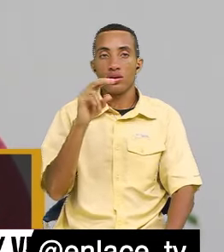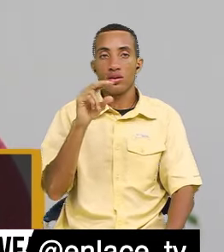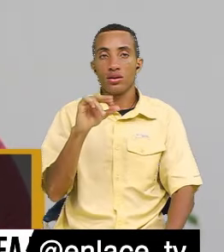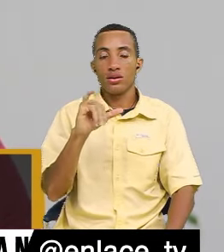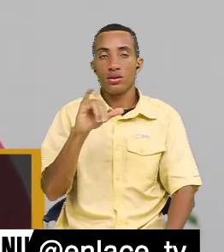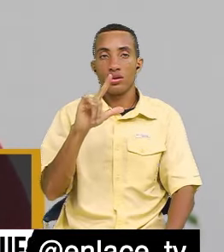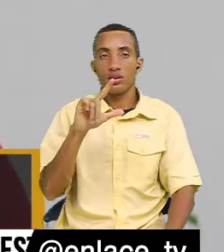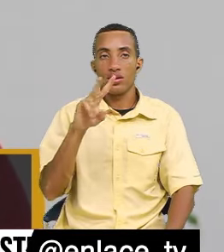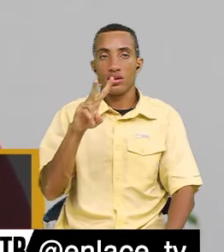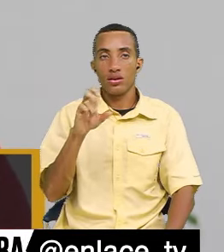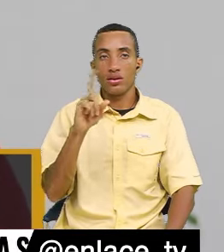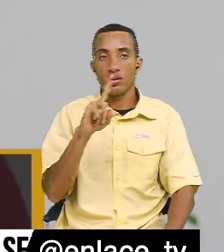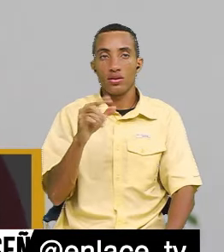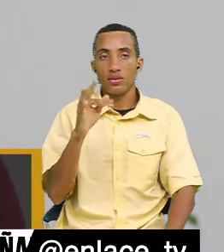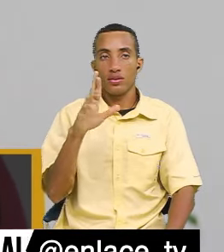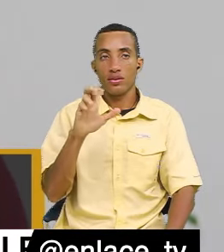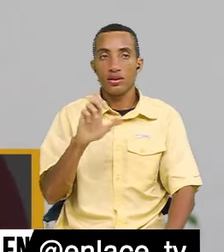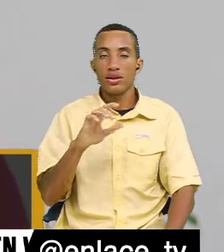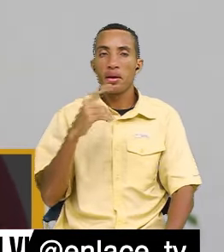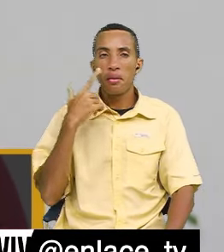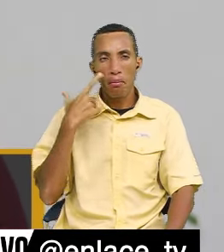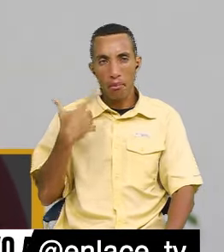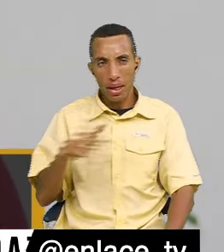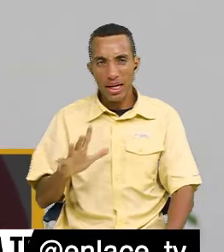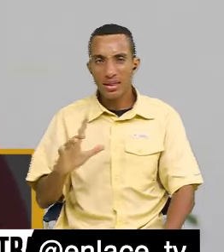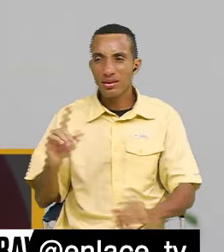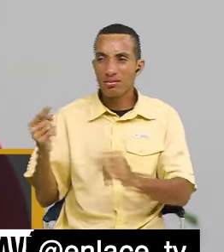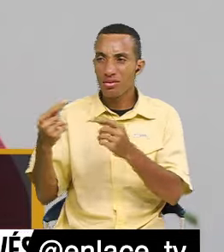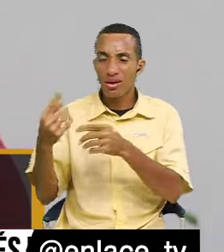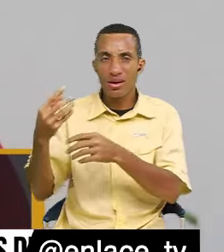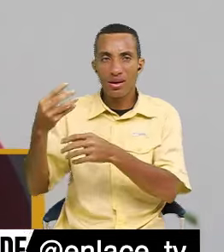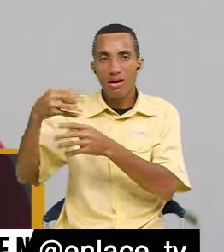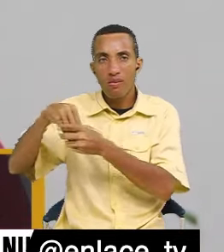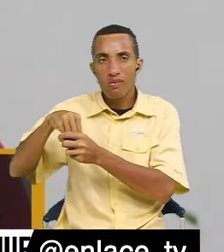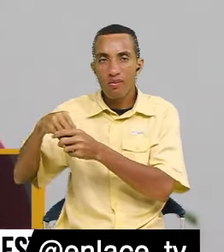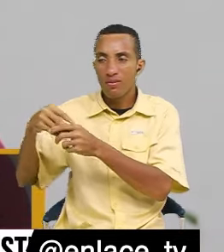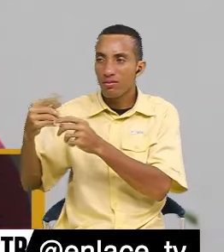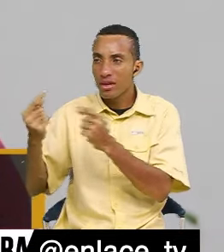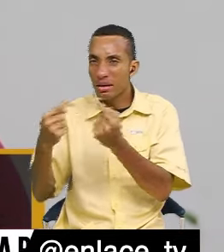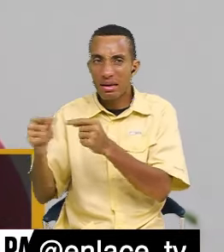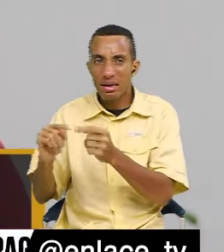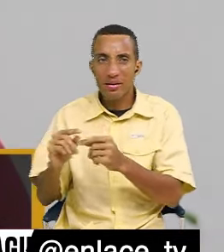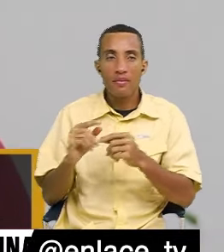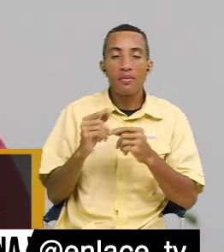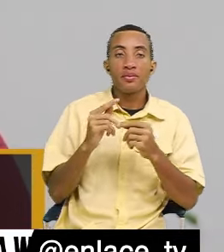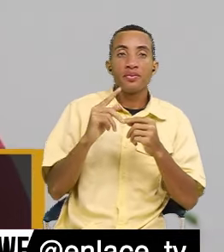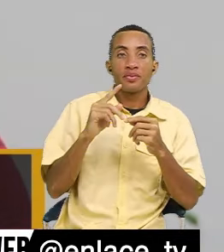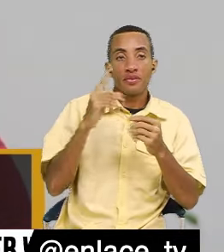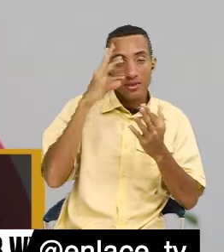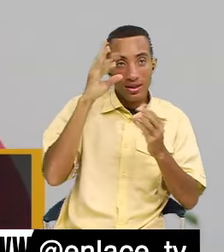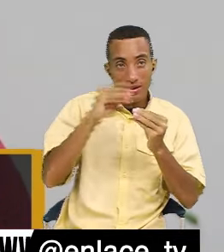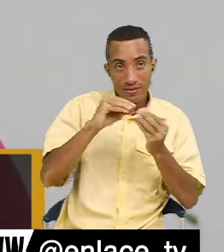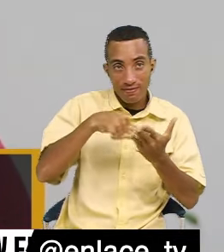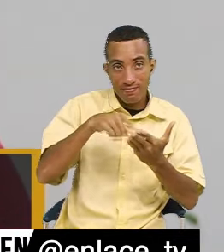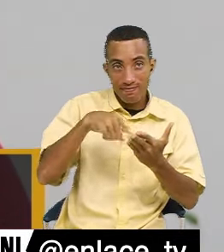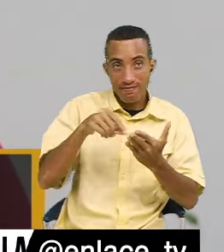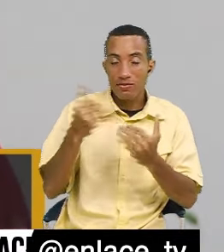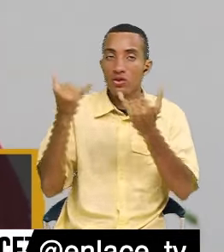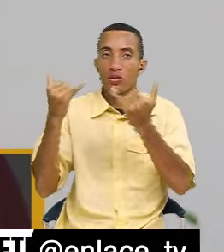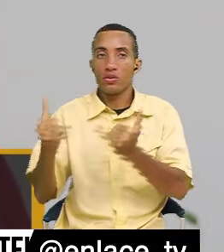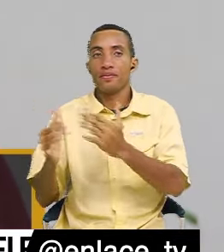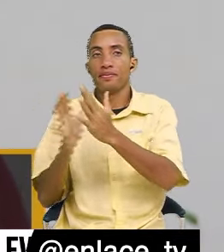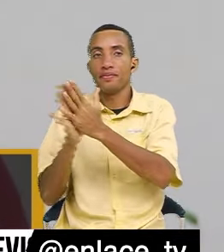Todo esto parece ser que con una disputa interna respecto al convenio de transporte escolar. Hoy queremos